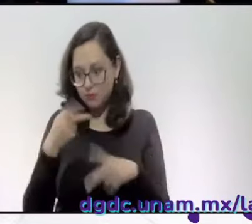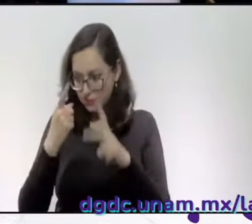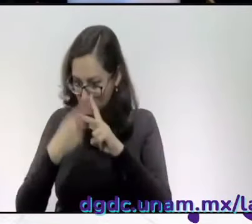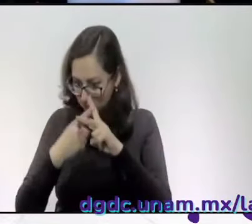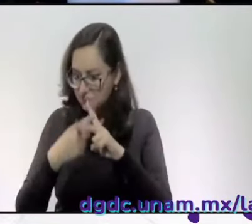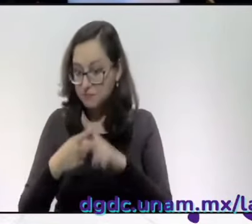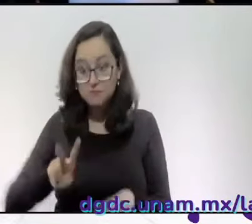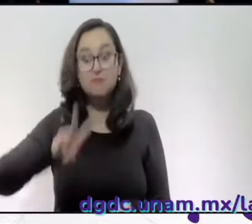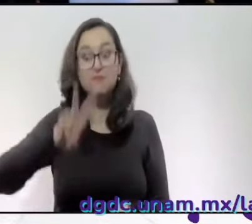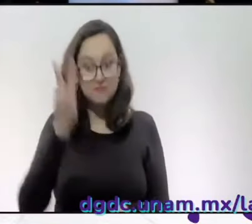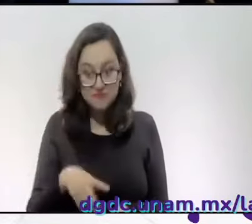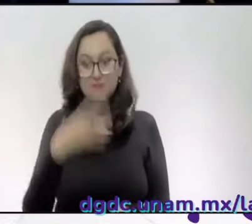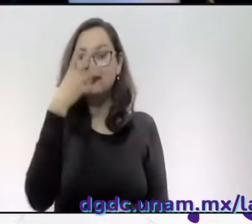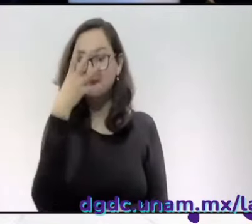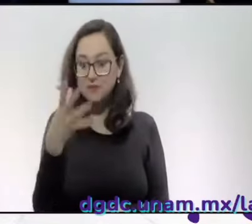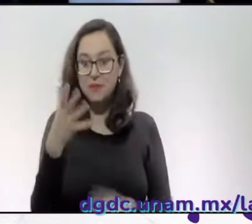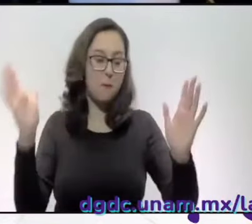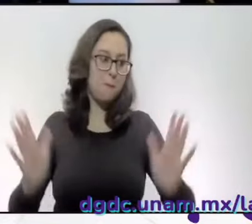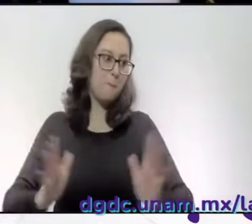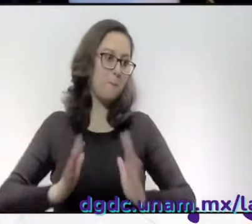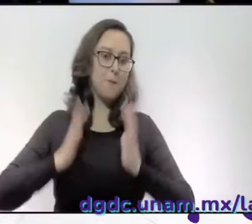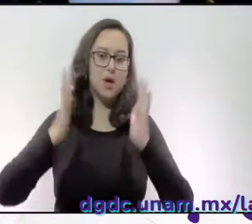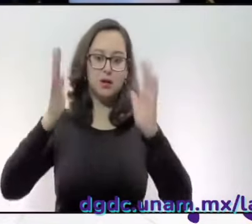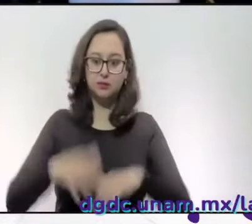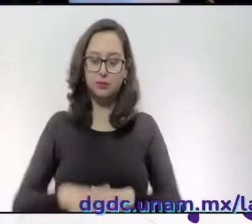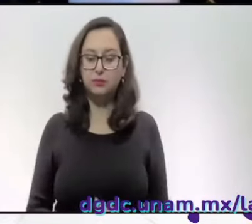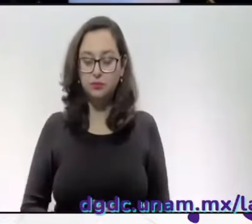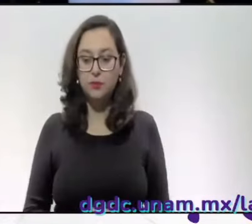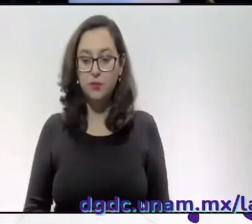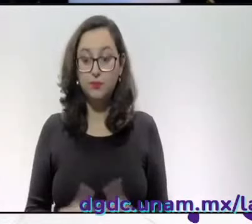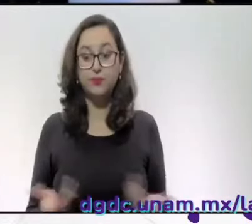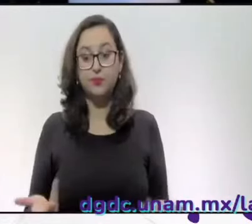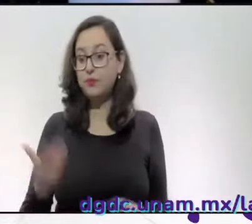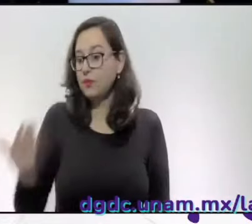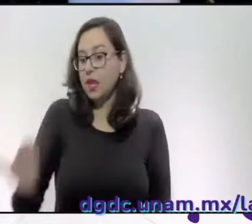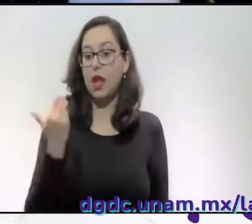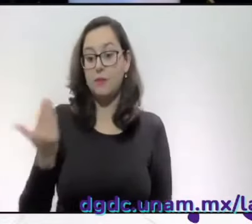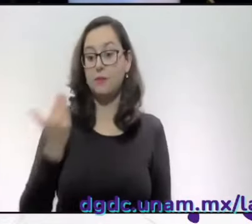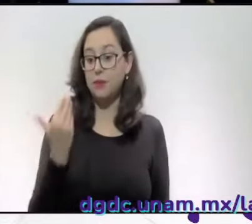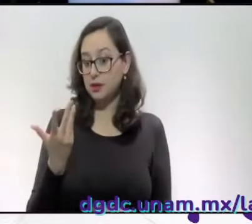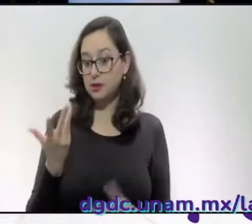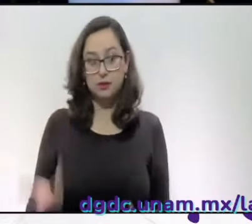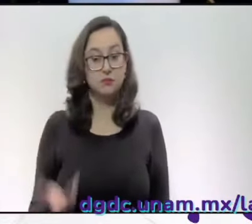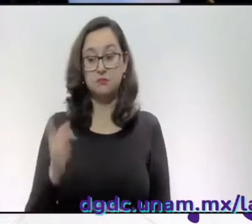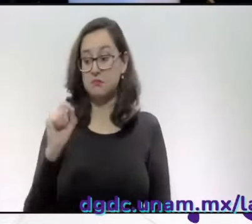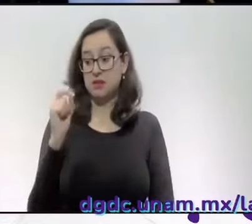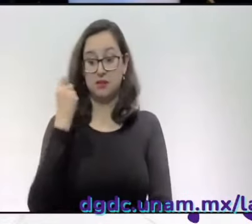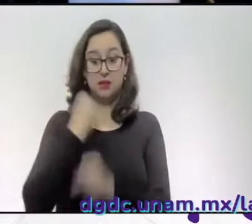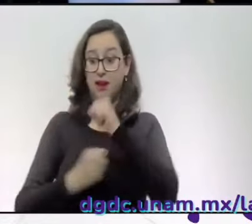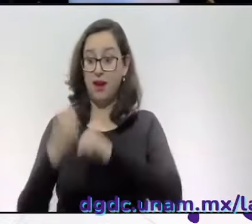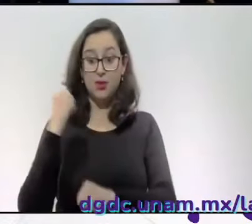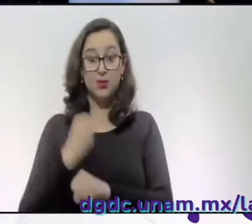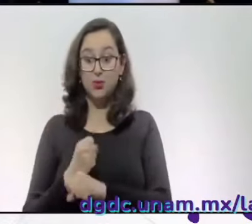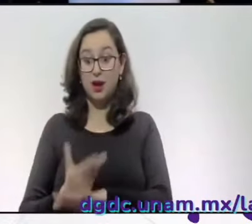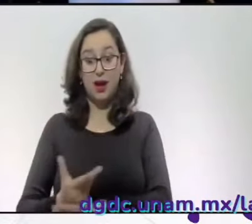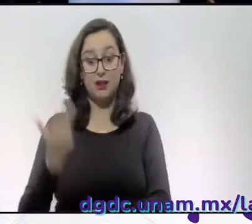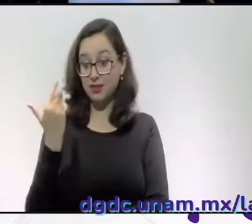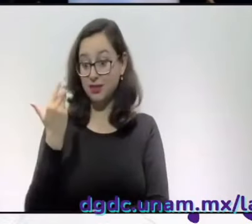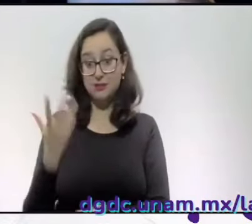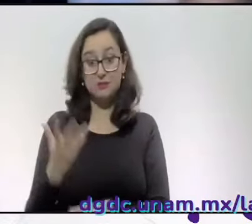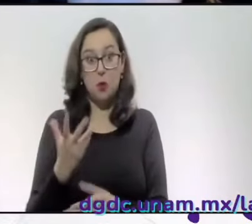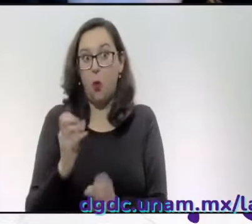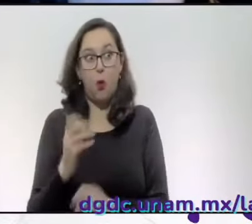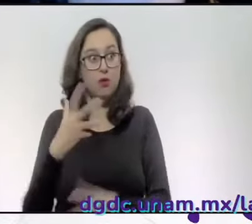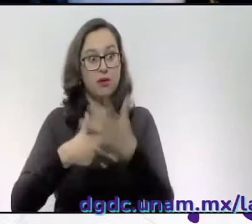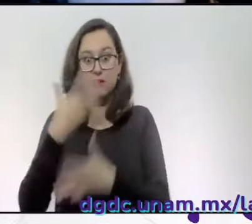sale. Es muy impresionante. Y sí, es algo muy reciente. Esta enorme precisión tiene 20 años, o menos incluso, 15 años.